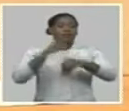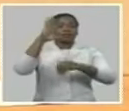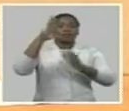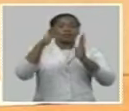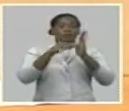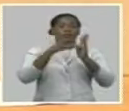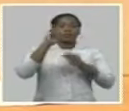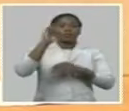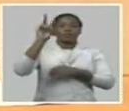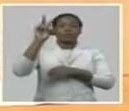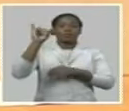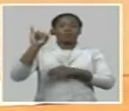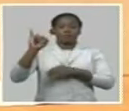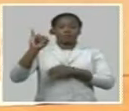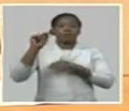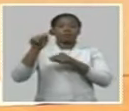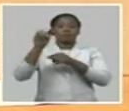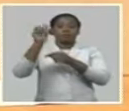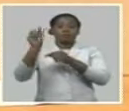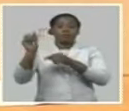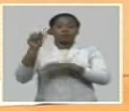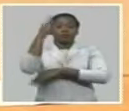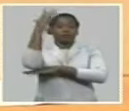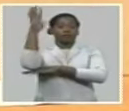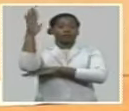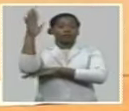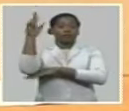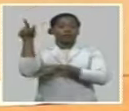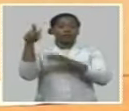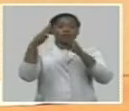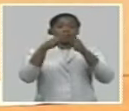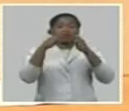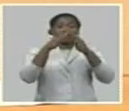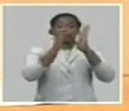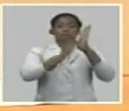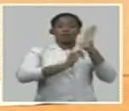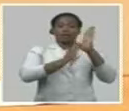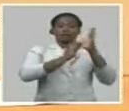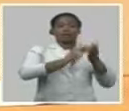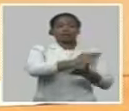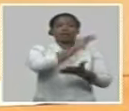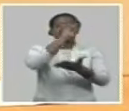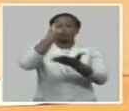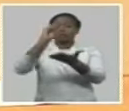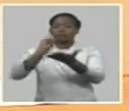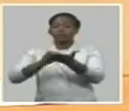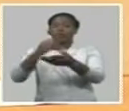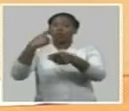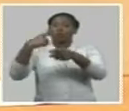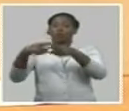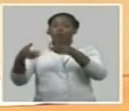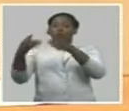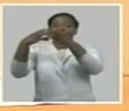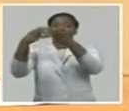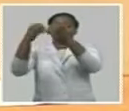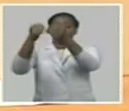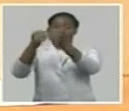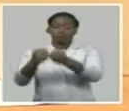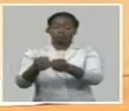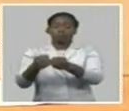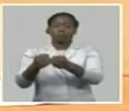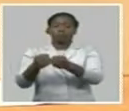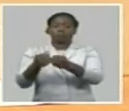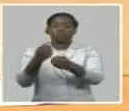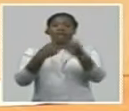se encuentran en casa de renta hacia los vétales en su son turistas porque se ha existió una confusión alguna persona incluso que